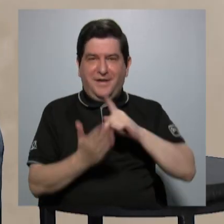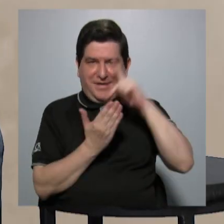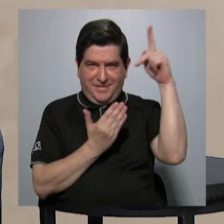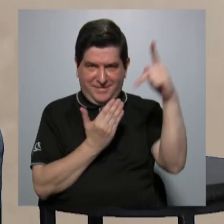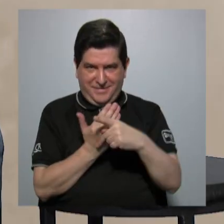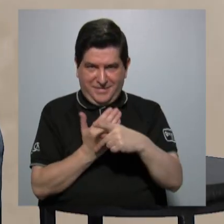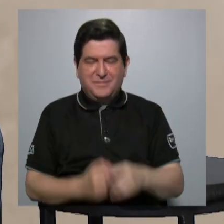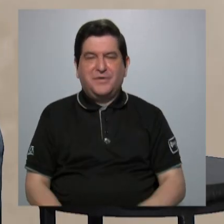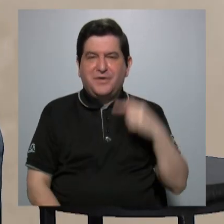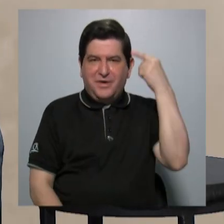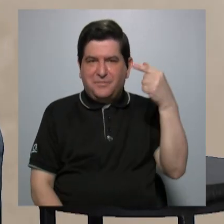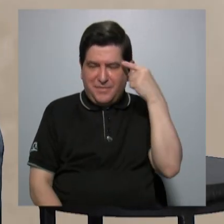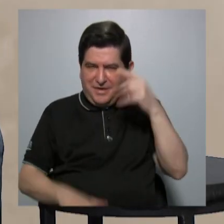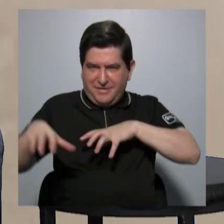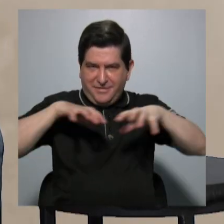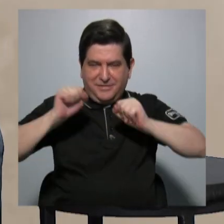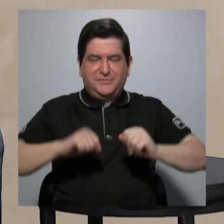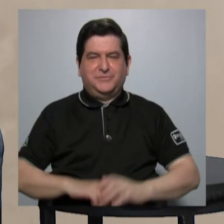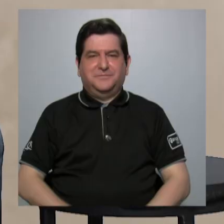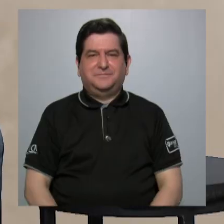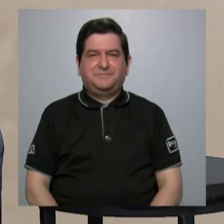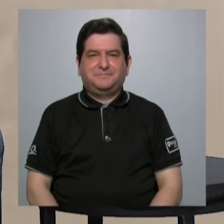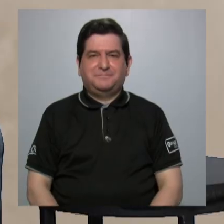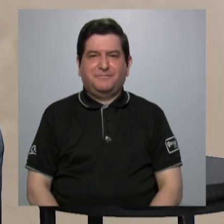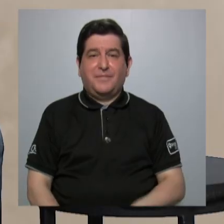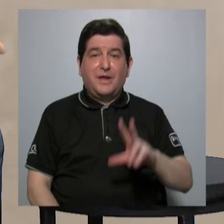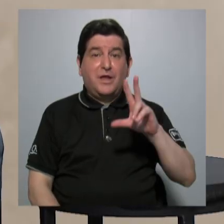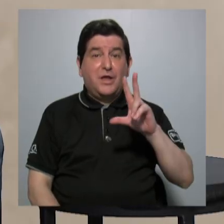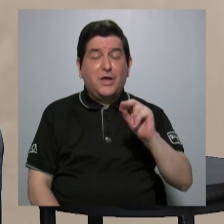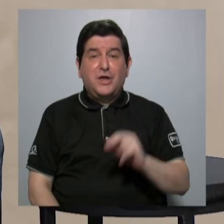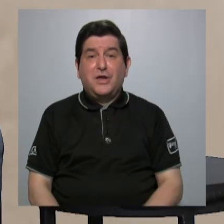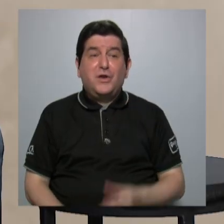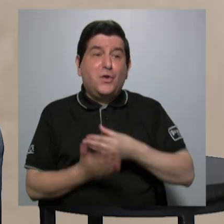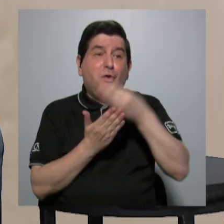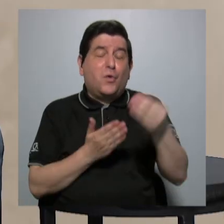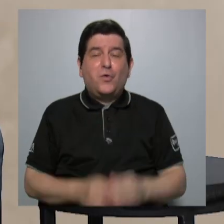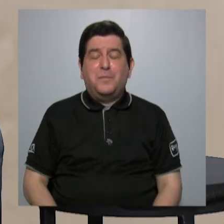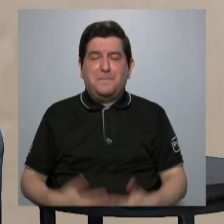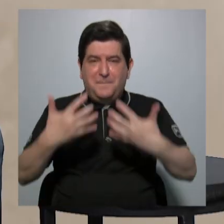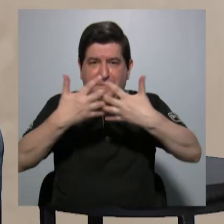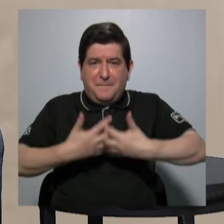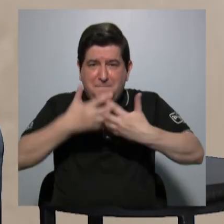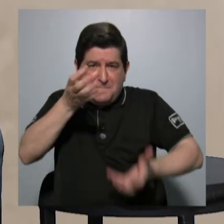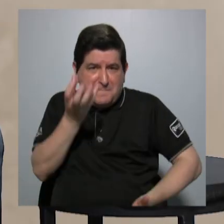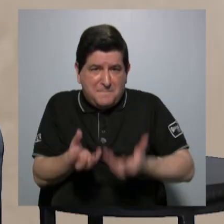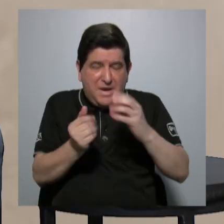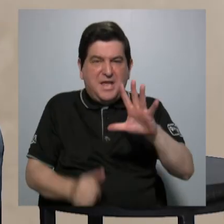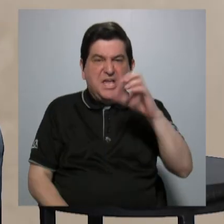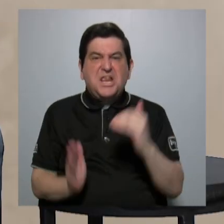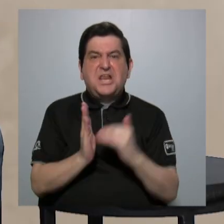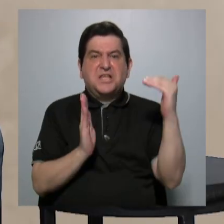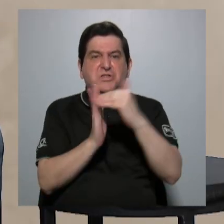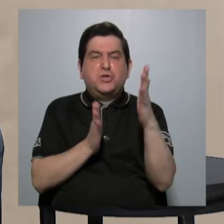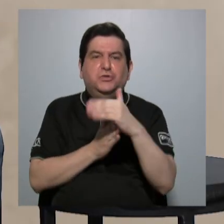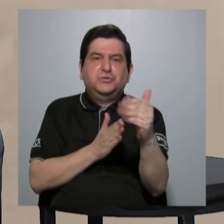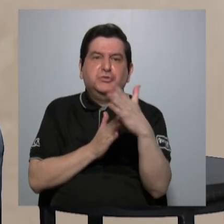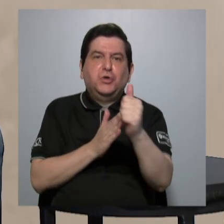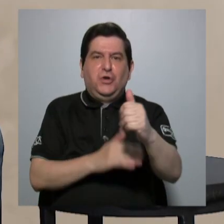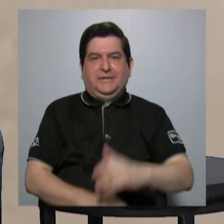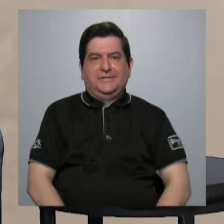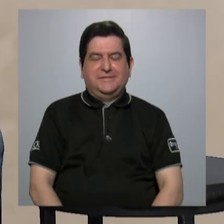este programa sea para que el gobierno reaccione y no se compre ese incinerador de $500